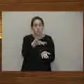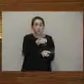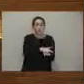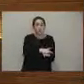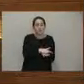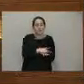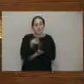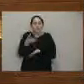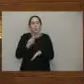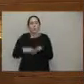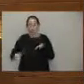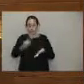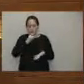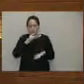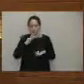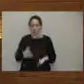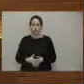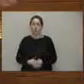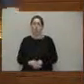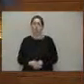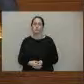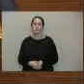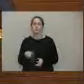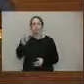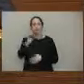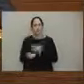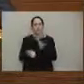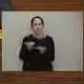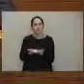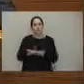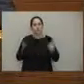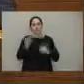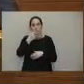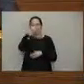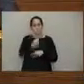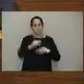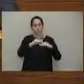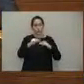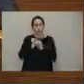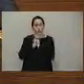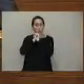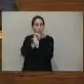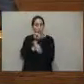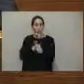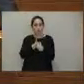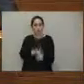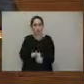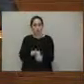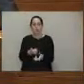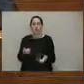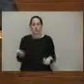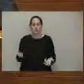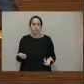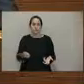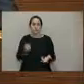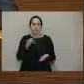deuda. Y, asimismo, también solicitamos que si un usuario dependiente cuya resolución del derecho al servicio se